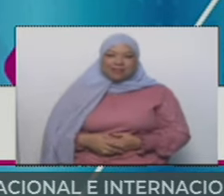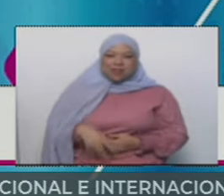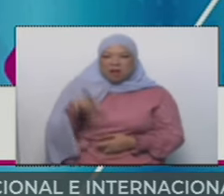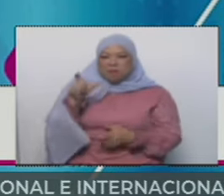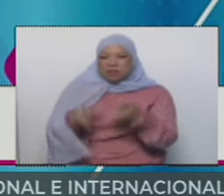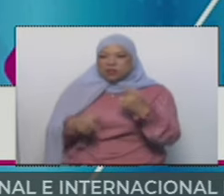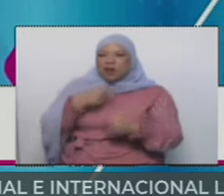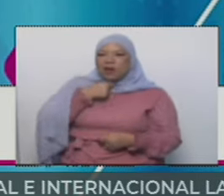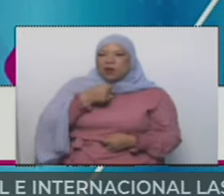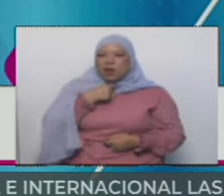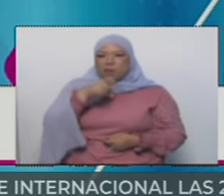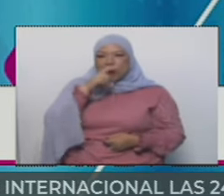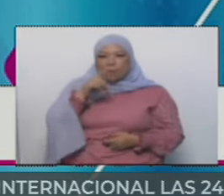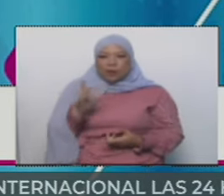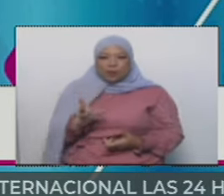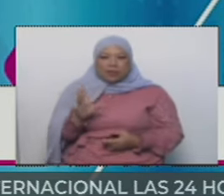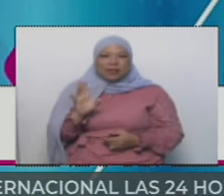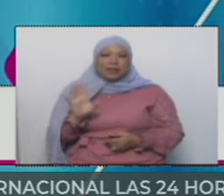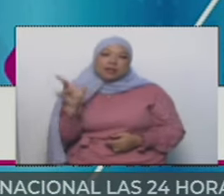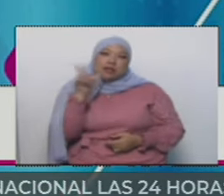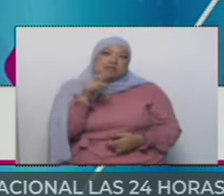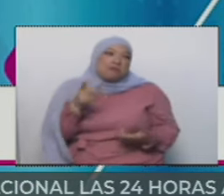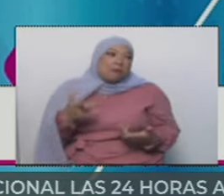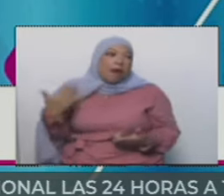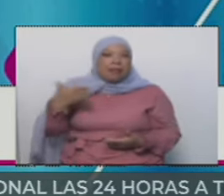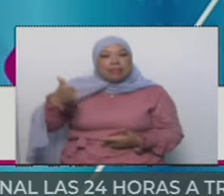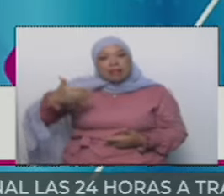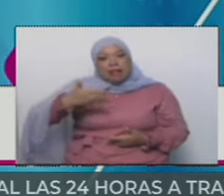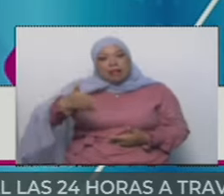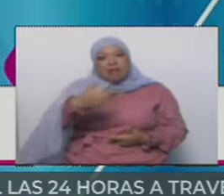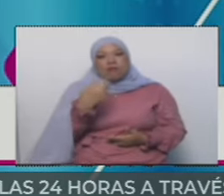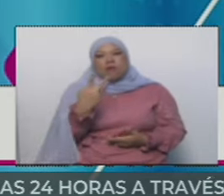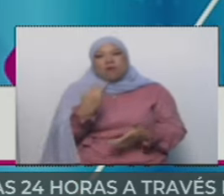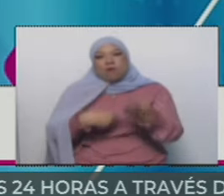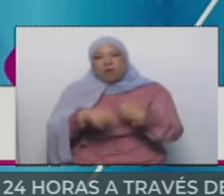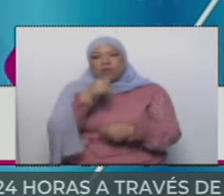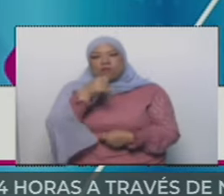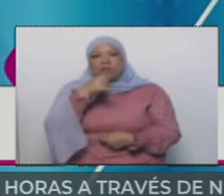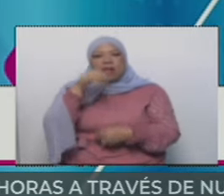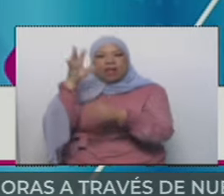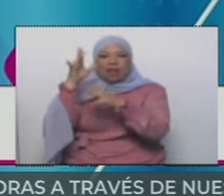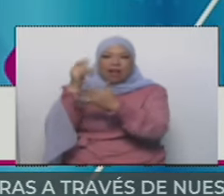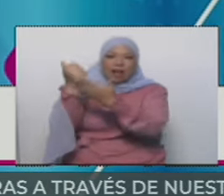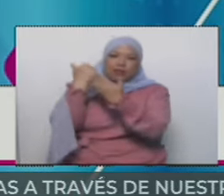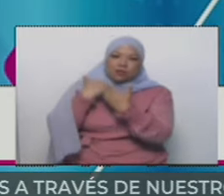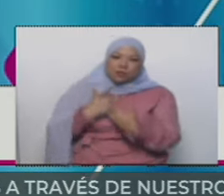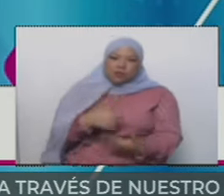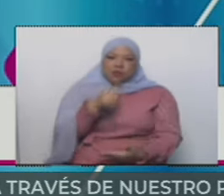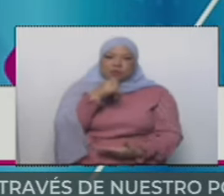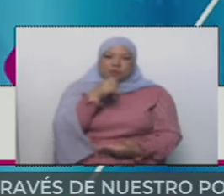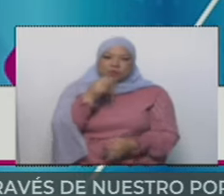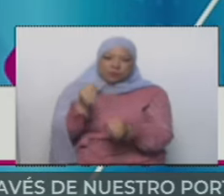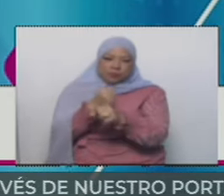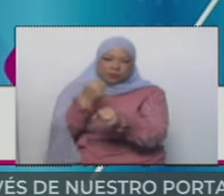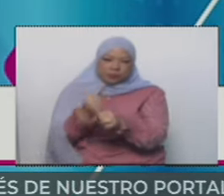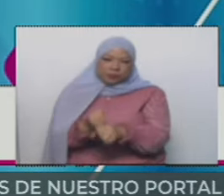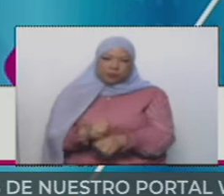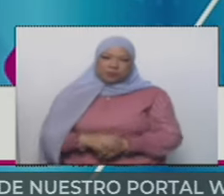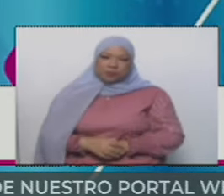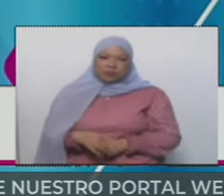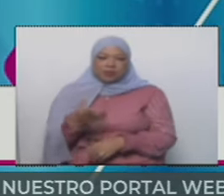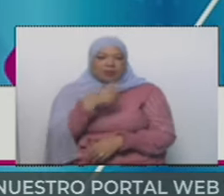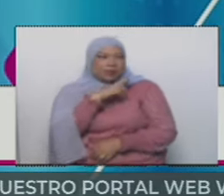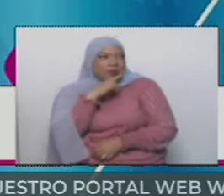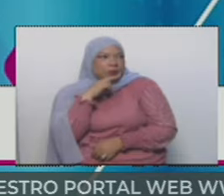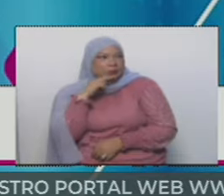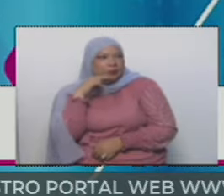No, no había tiburones. Lo que había era bendiciones. Ah, qué sabroso,